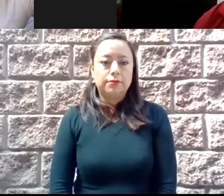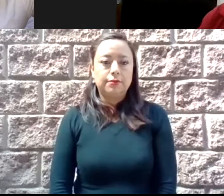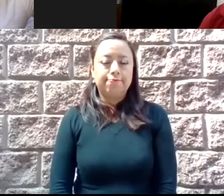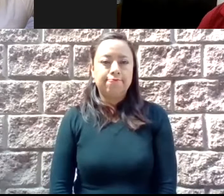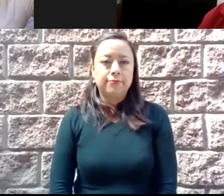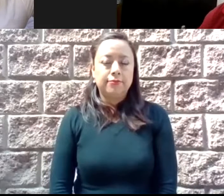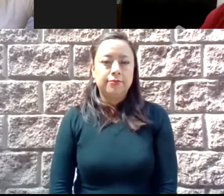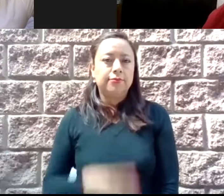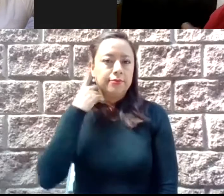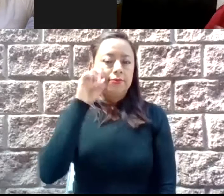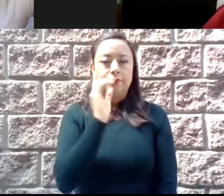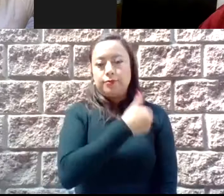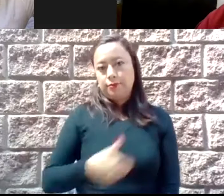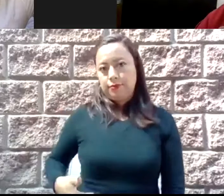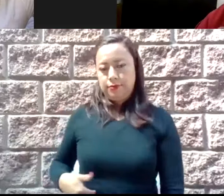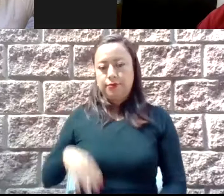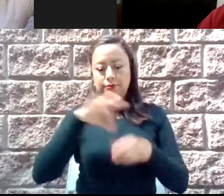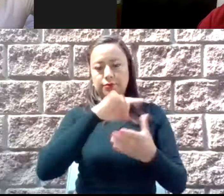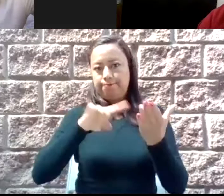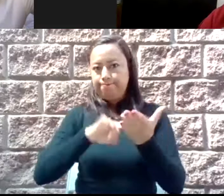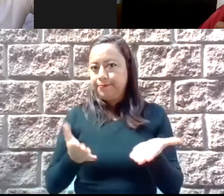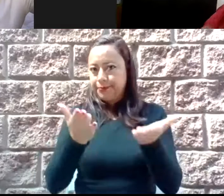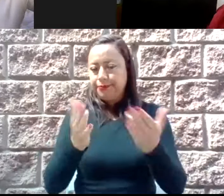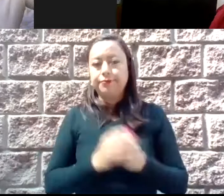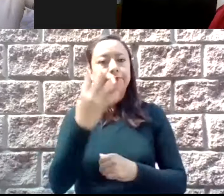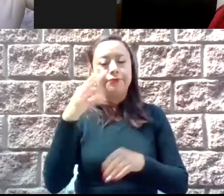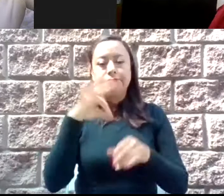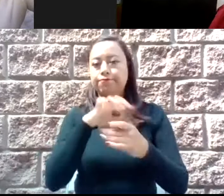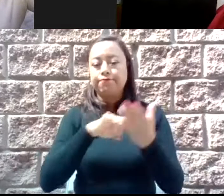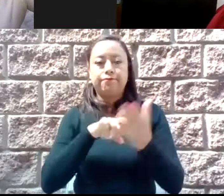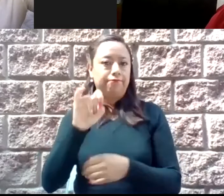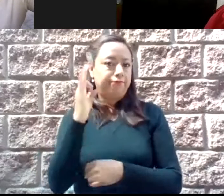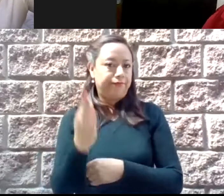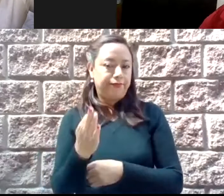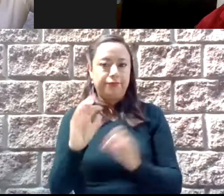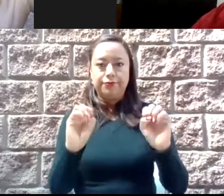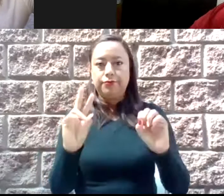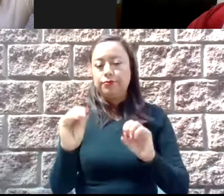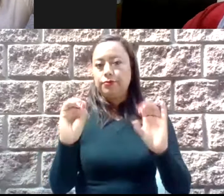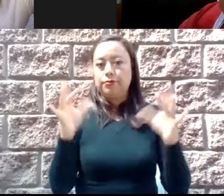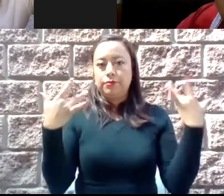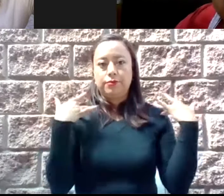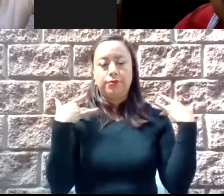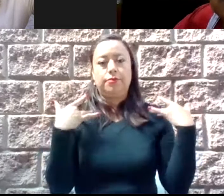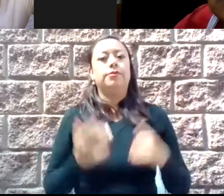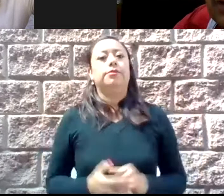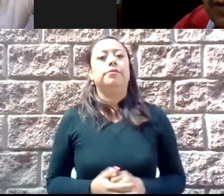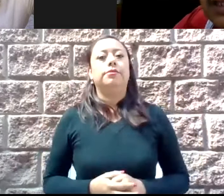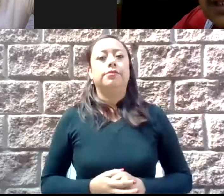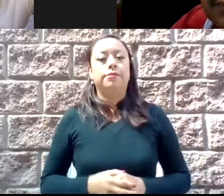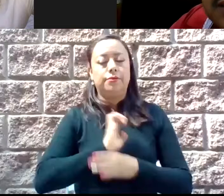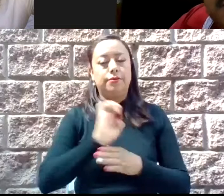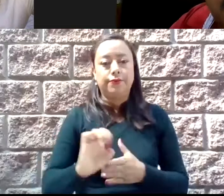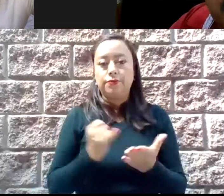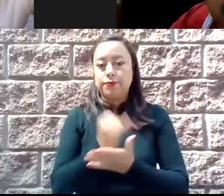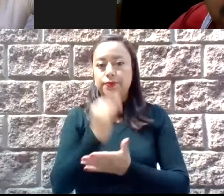Diputada presidenta, la votación es la siguiente. Cuatro votos a favor. Ser en contra, cero abstenciones. Con consecuencias, se aprueba